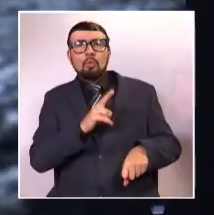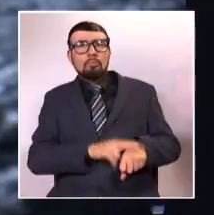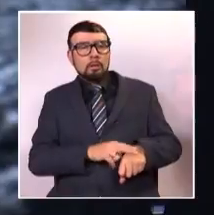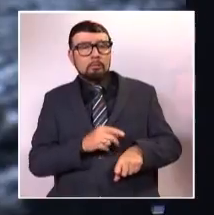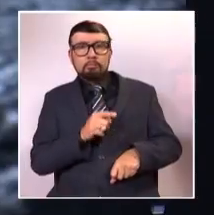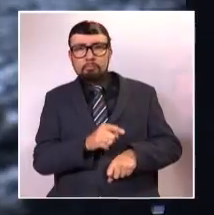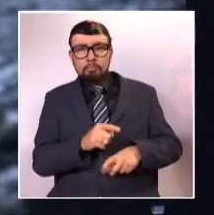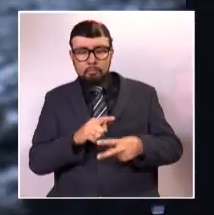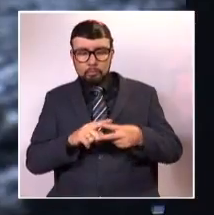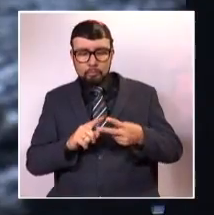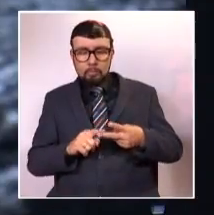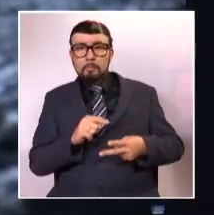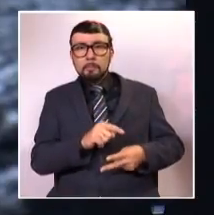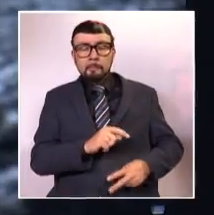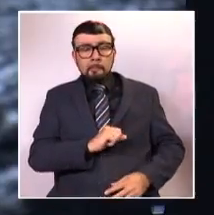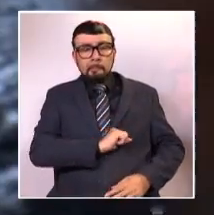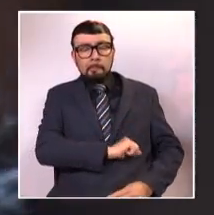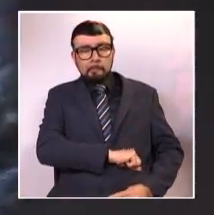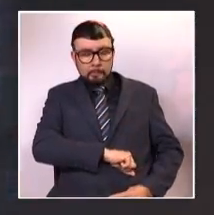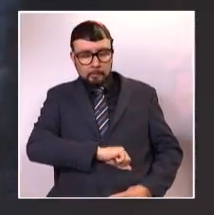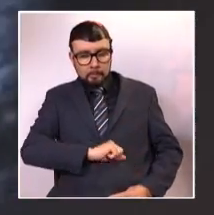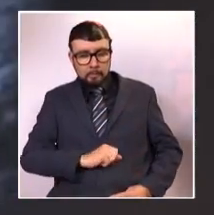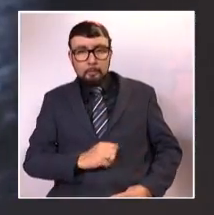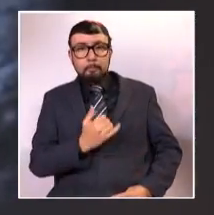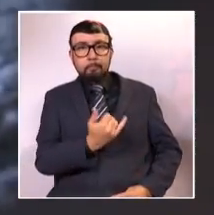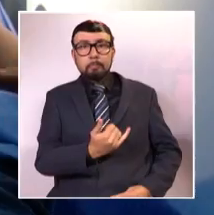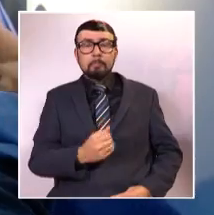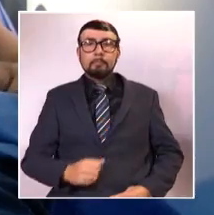dos testículos.